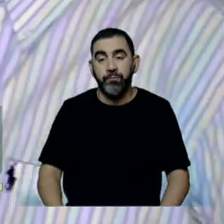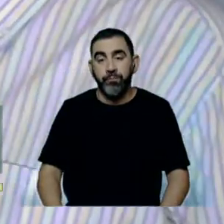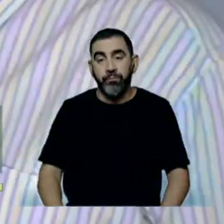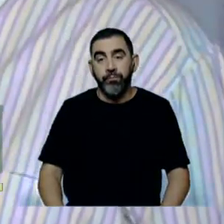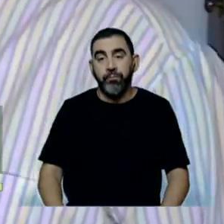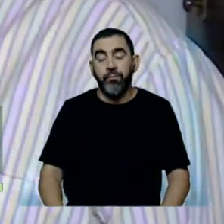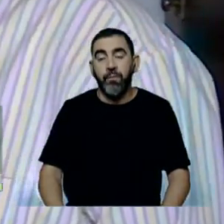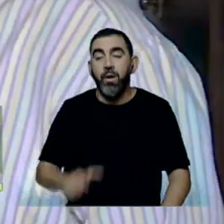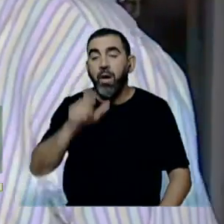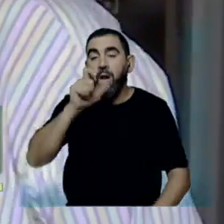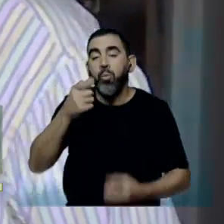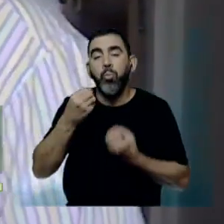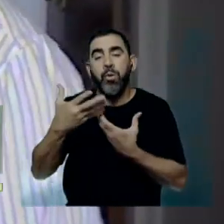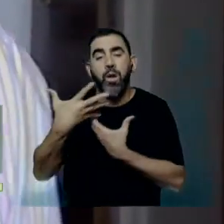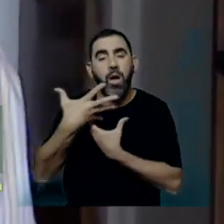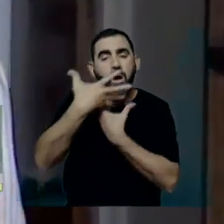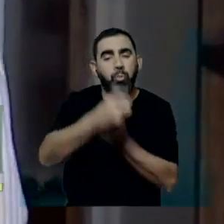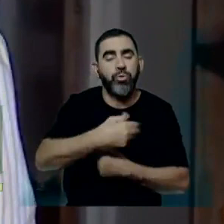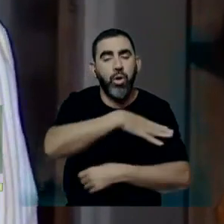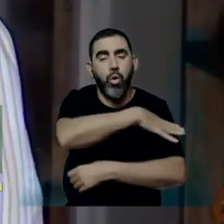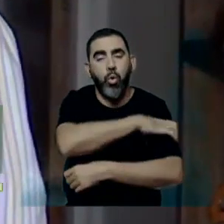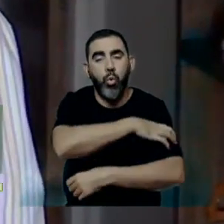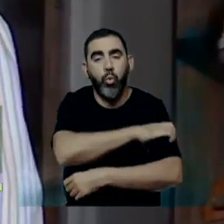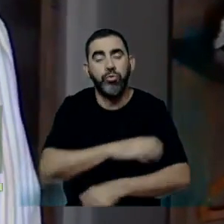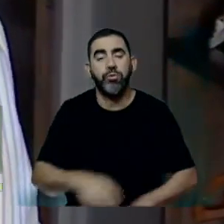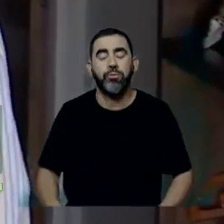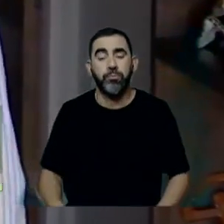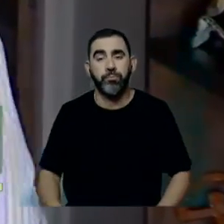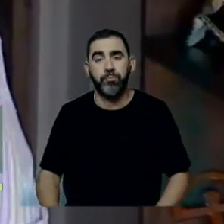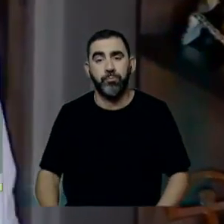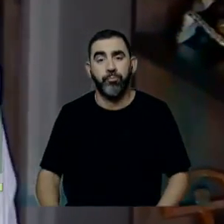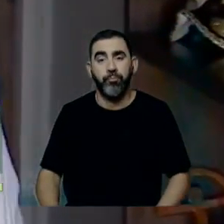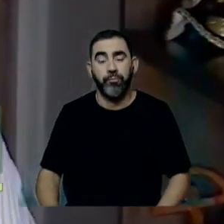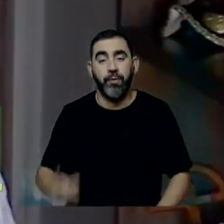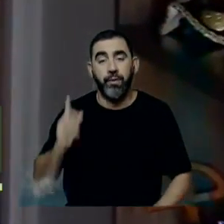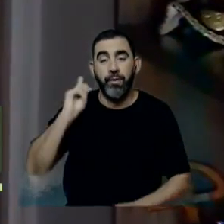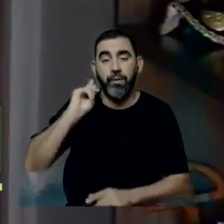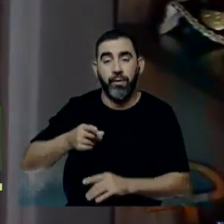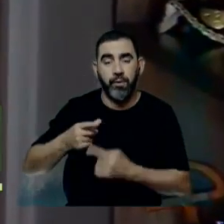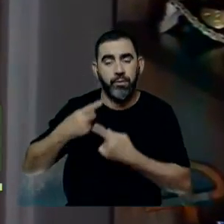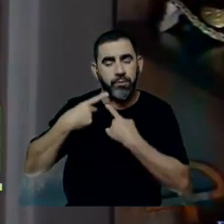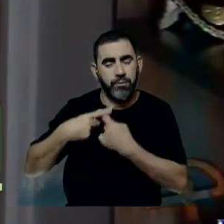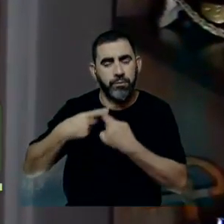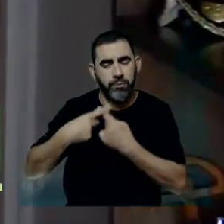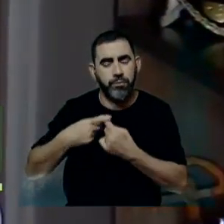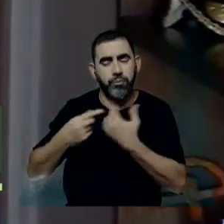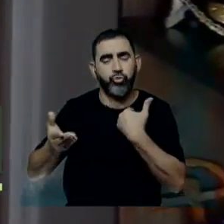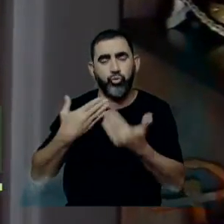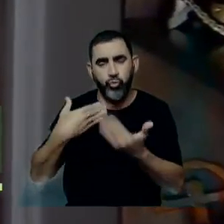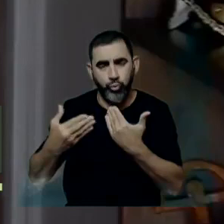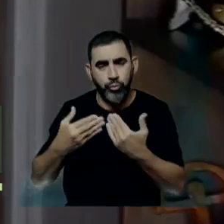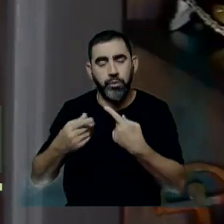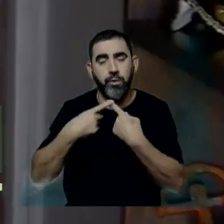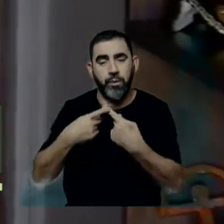los fundamentos que lo llevan a apoyar la precandidatura de Yamandú Orsi. Son decisiones largamente meditadas, tratadas